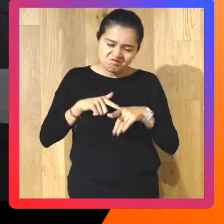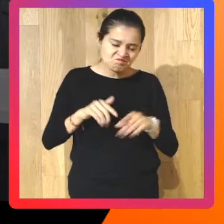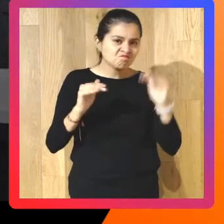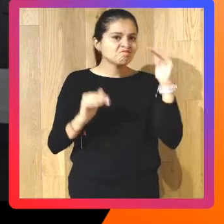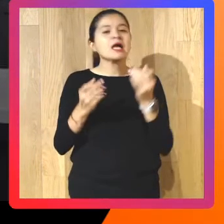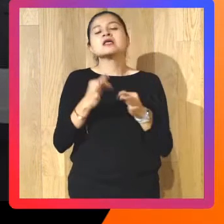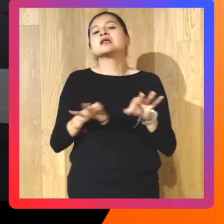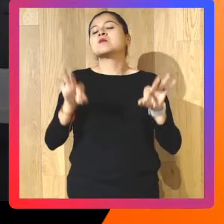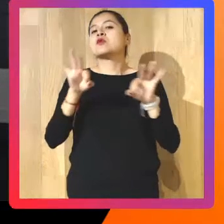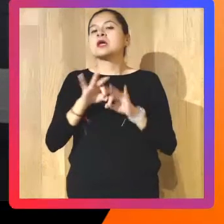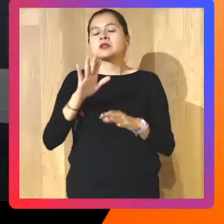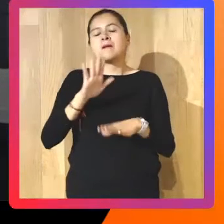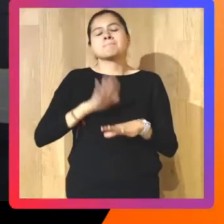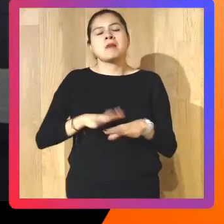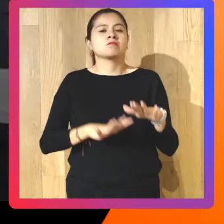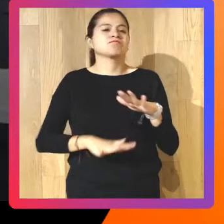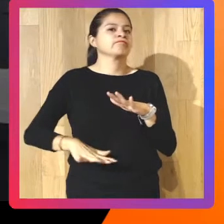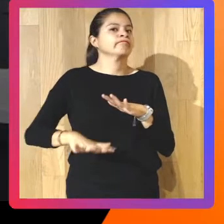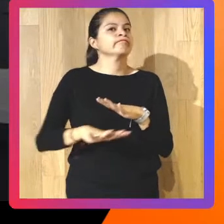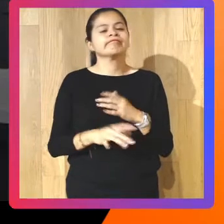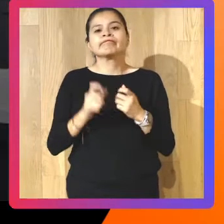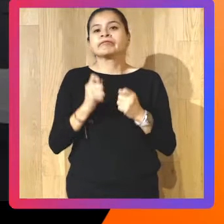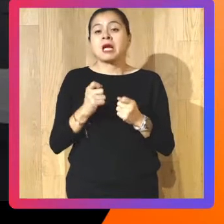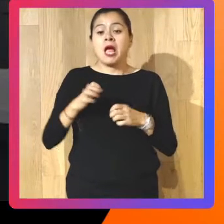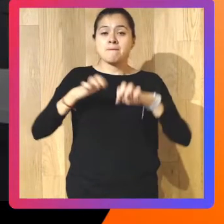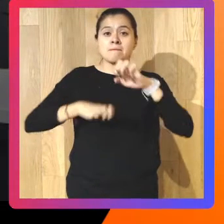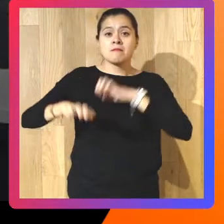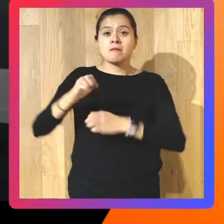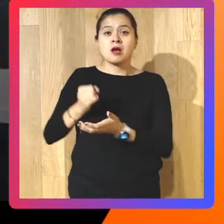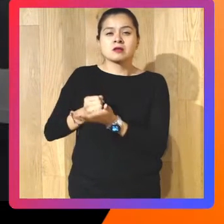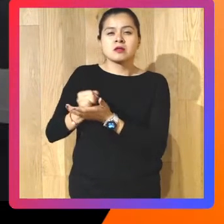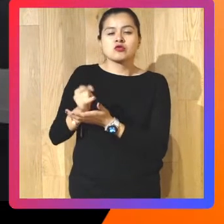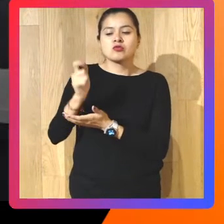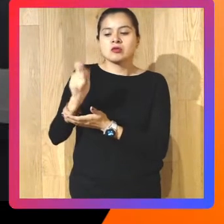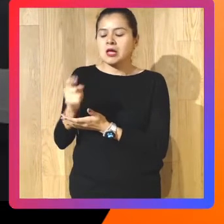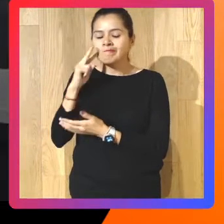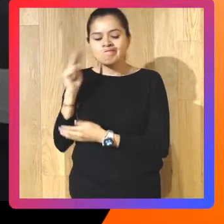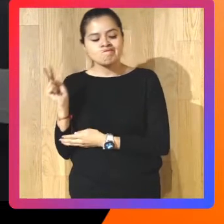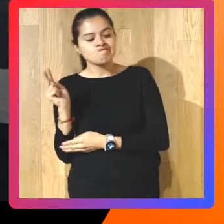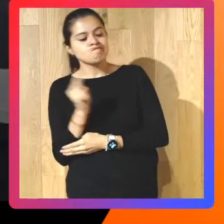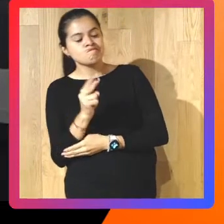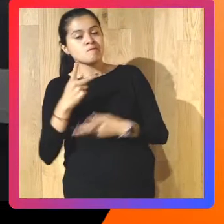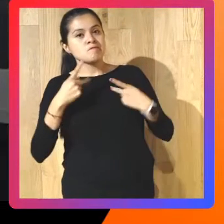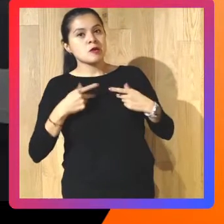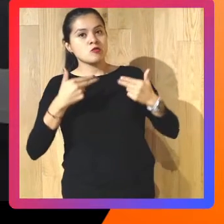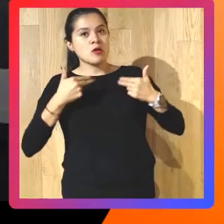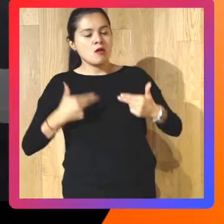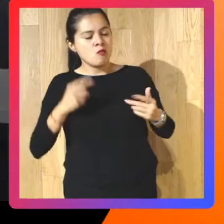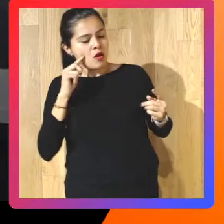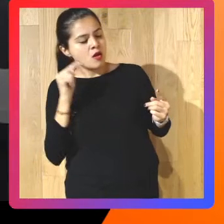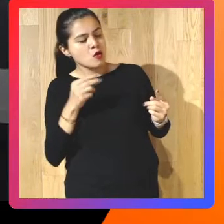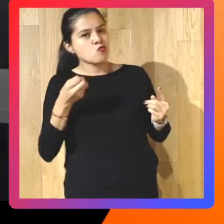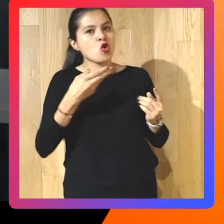imperativo recordar la importancia de las decisiones empresariales que deben de tener en cuenta del impacto humano y social que